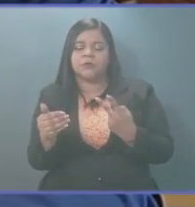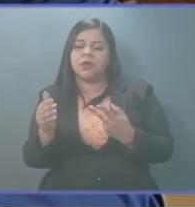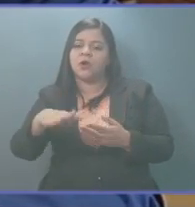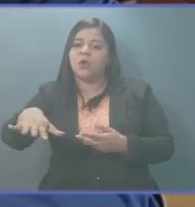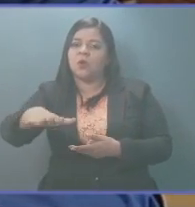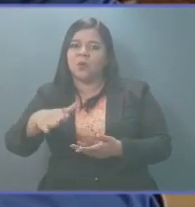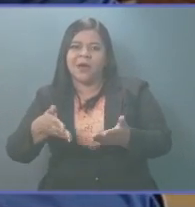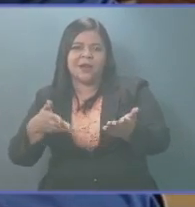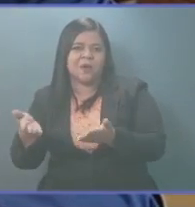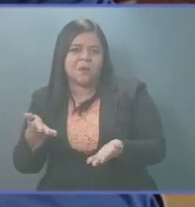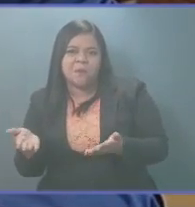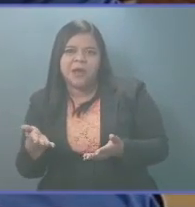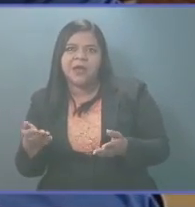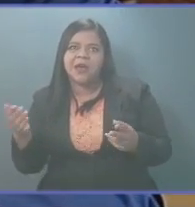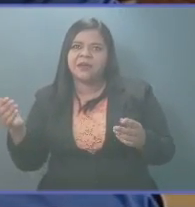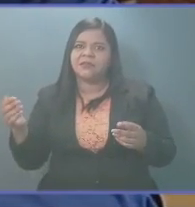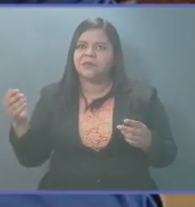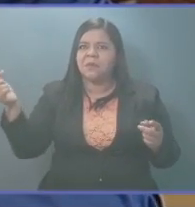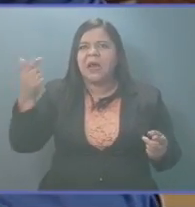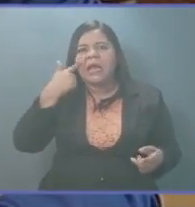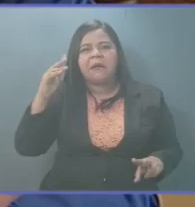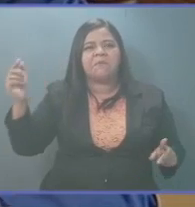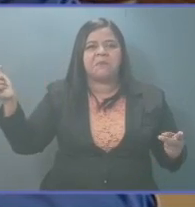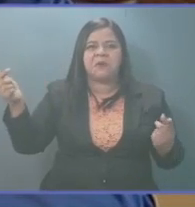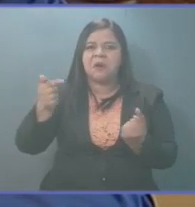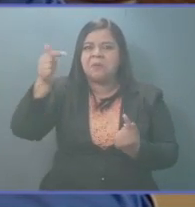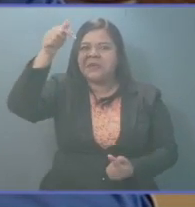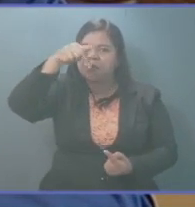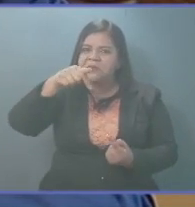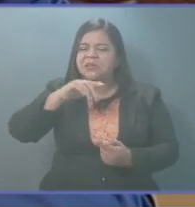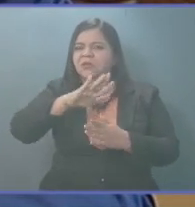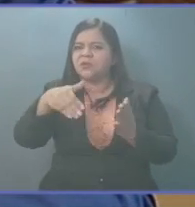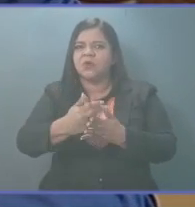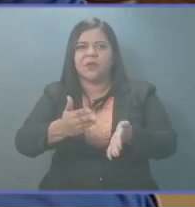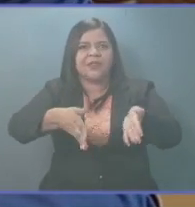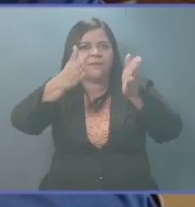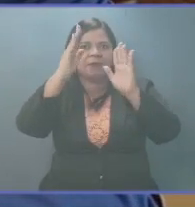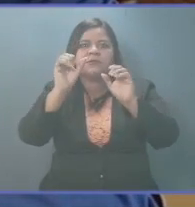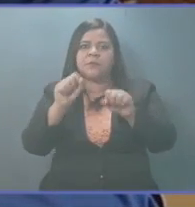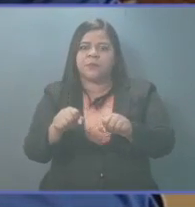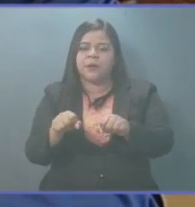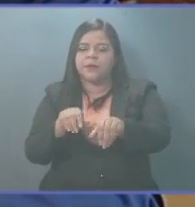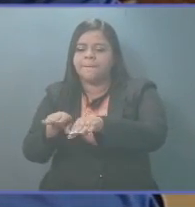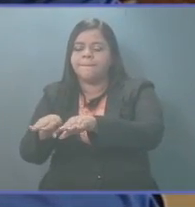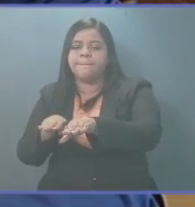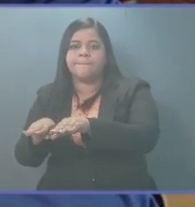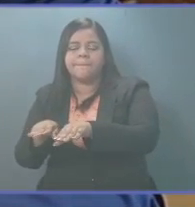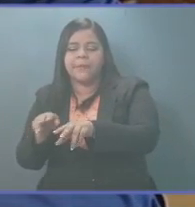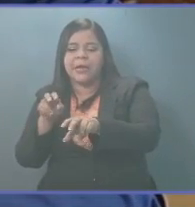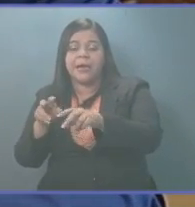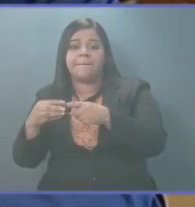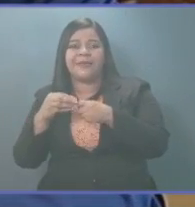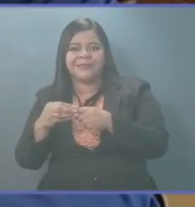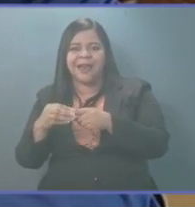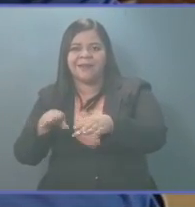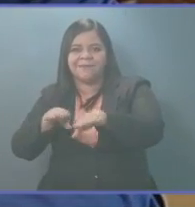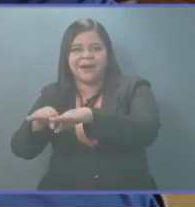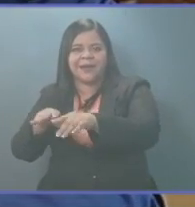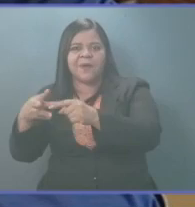comerciales, los edificios de apartamentos y todas las infraestructuras adecúen parqueos para que las bicicletas